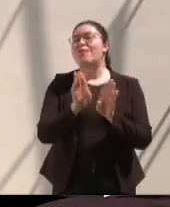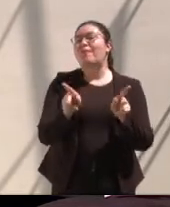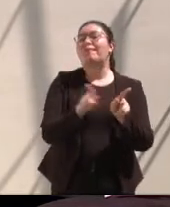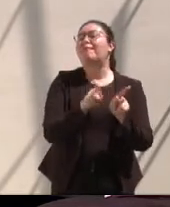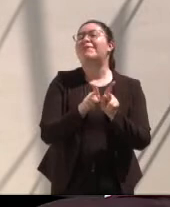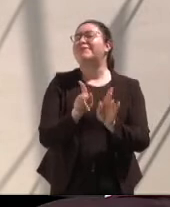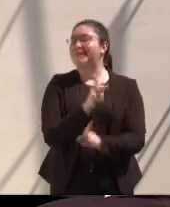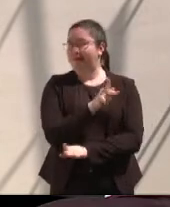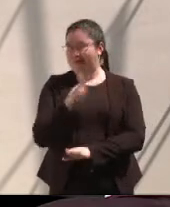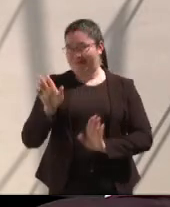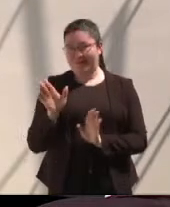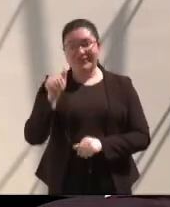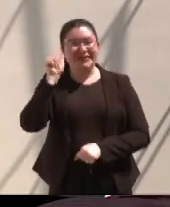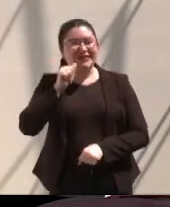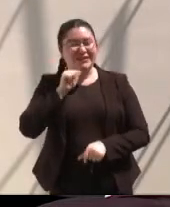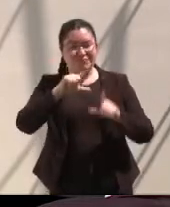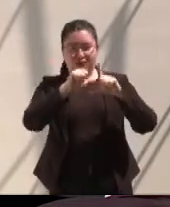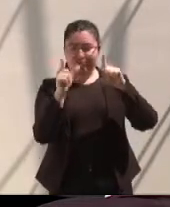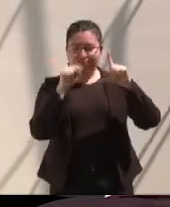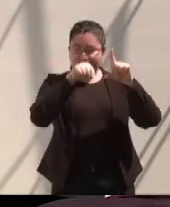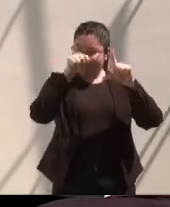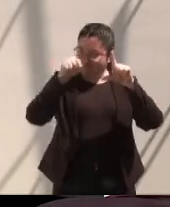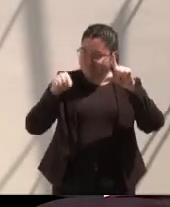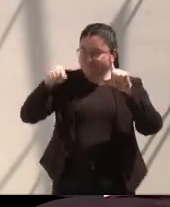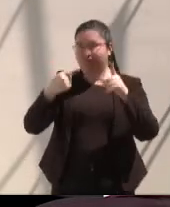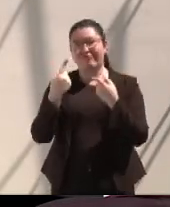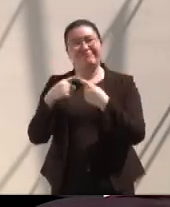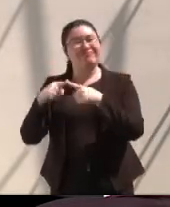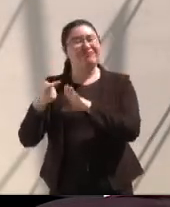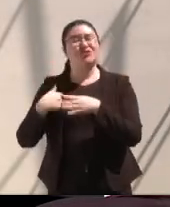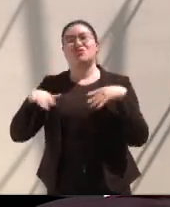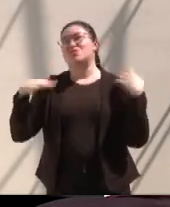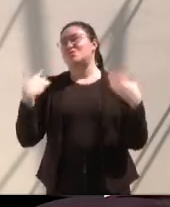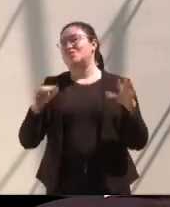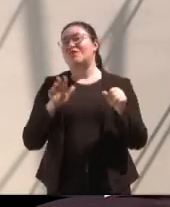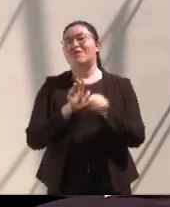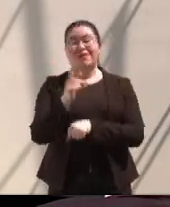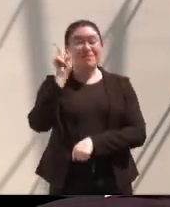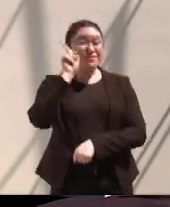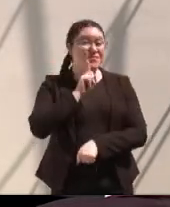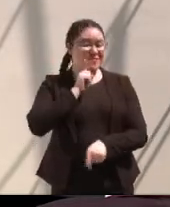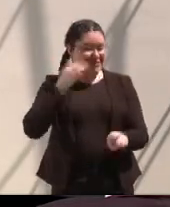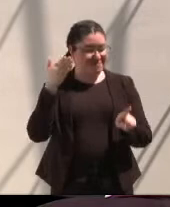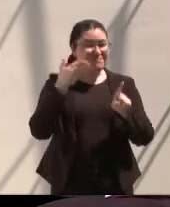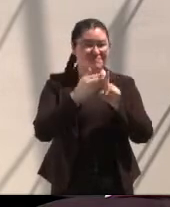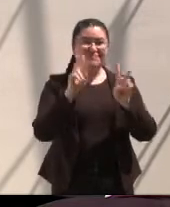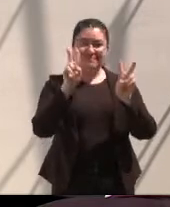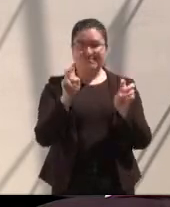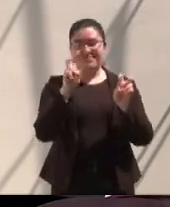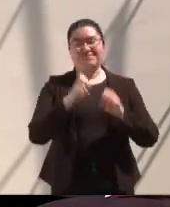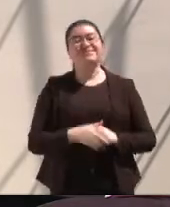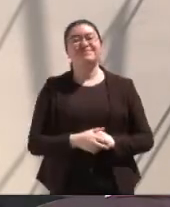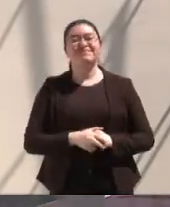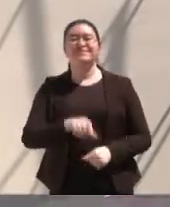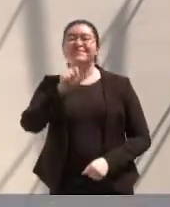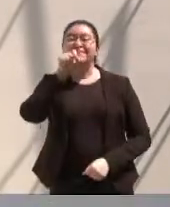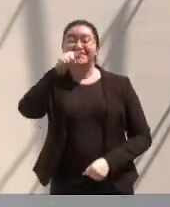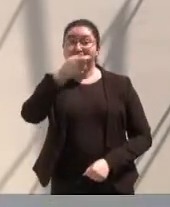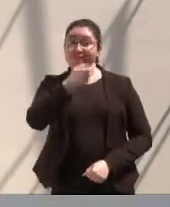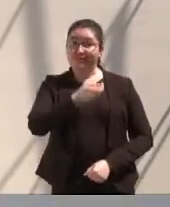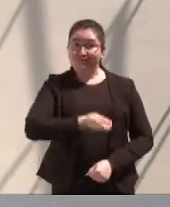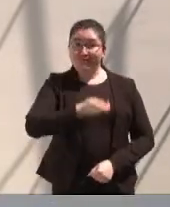país en la agenda, en esta agenda tan desafiante, la agenda de las mujeres. Saludar y felicitar también,